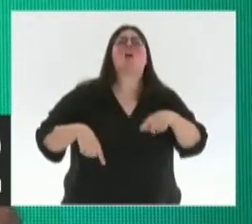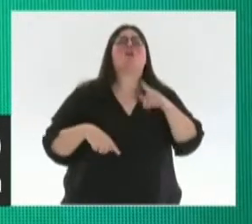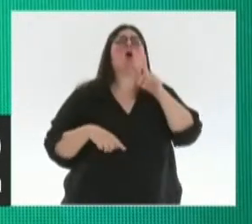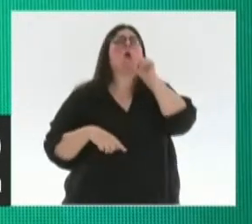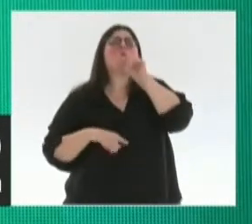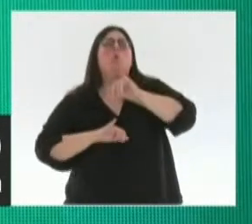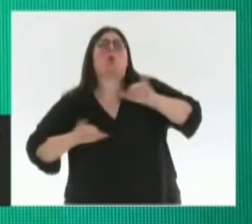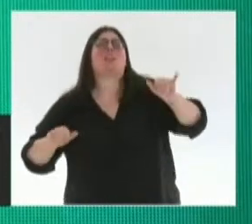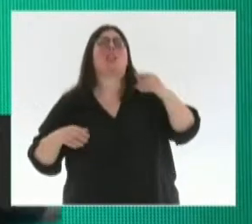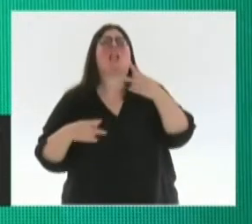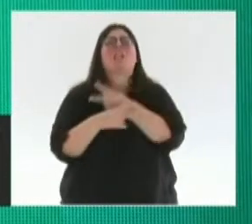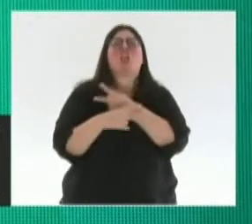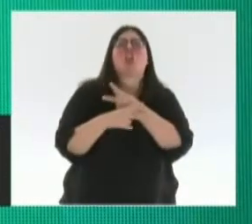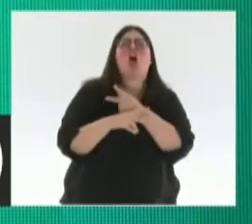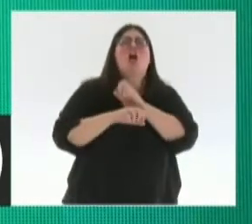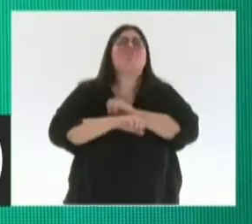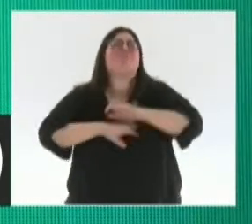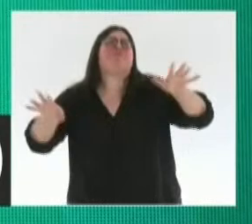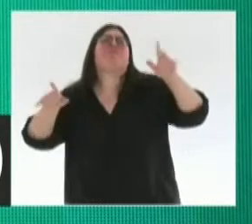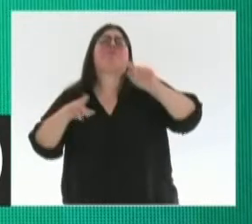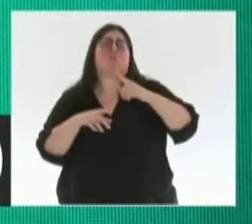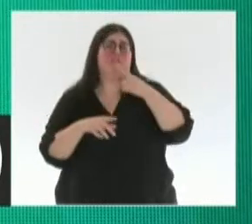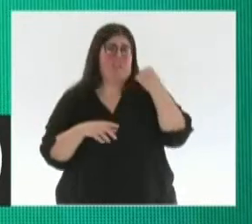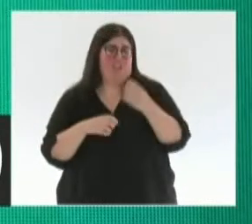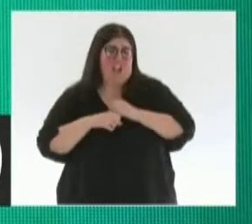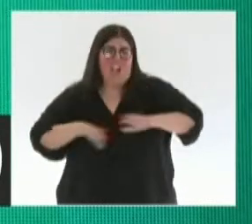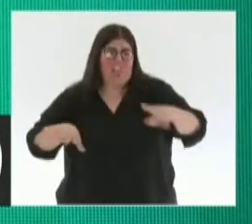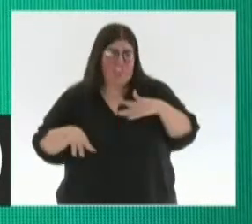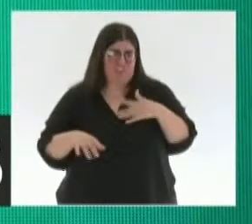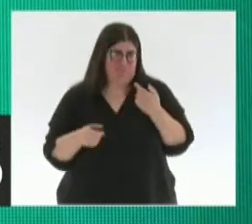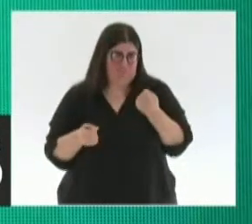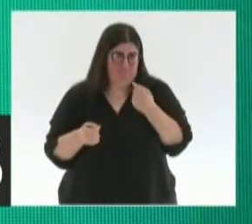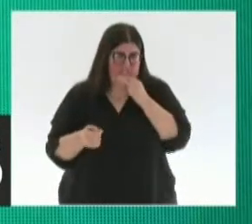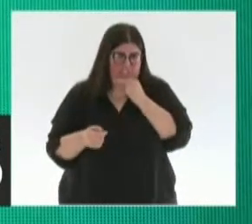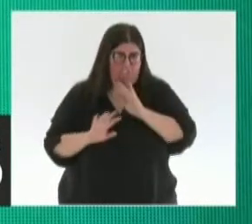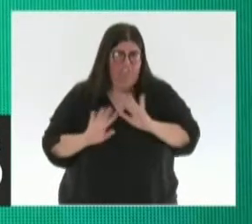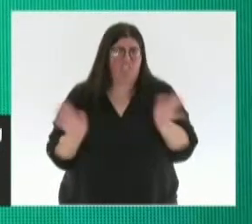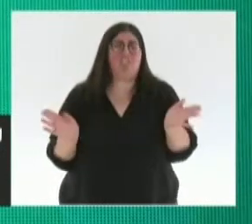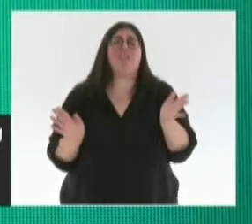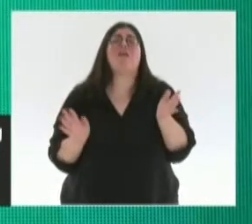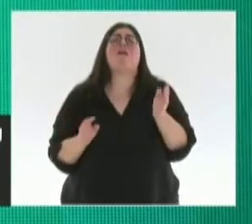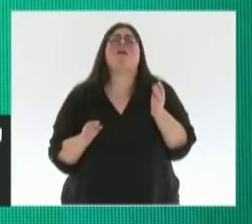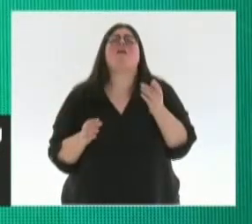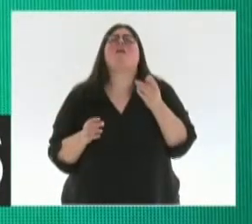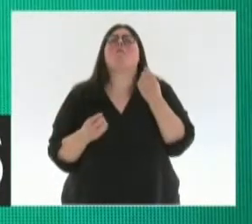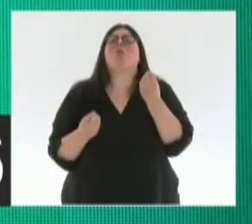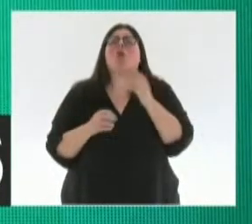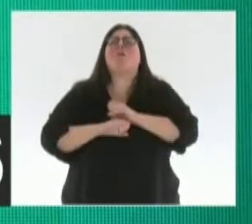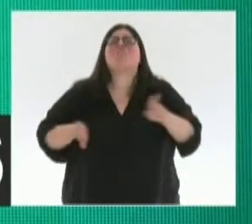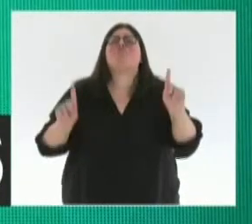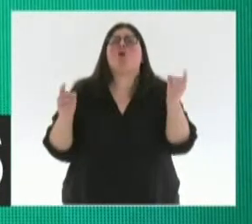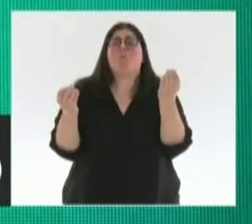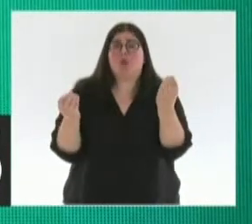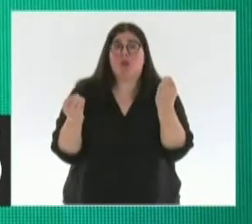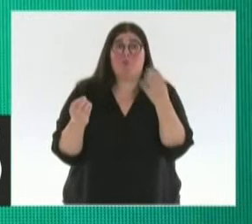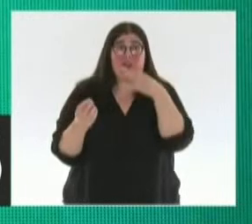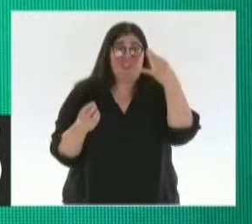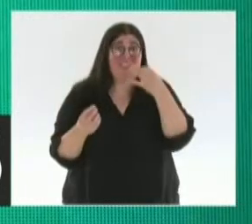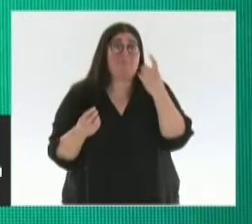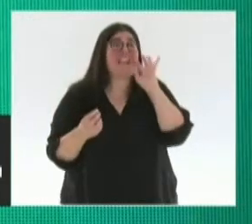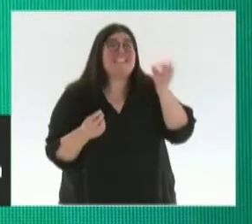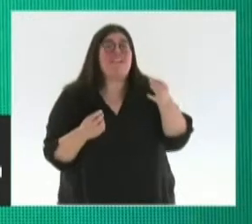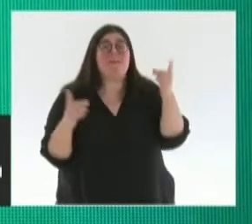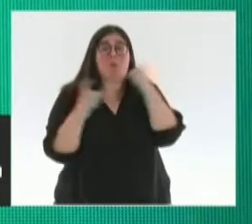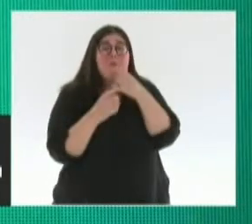ni en tiktok prácticamente no tengo redes sociales Por qué Porque para conocer los problemas de la comuna tomé